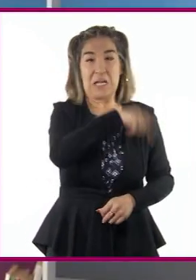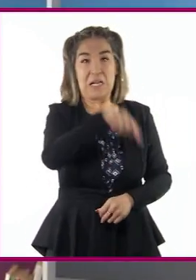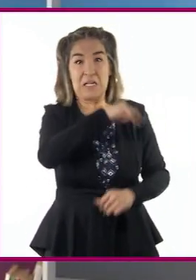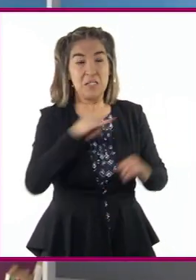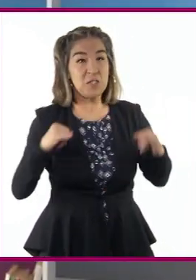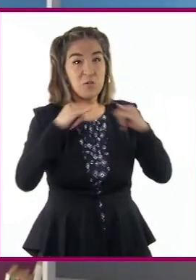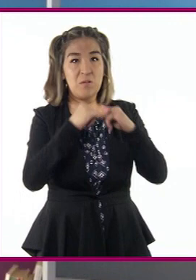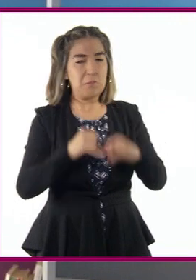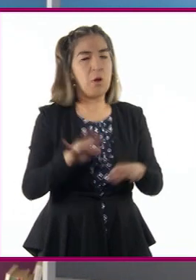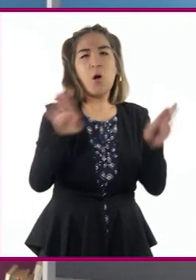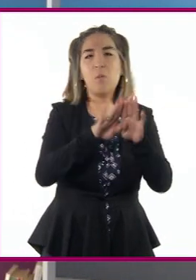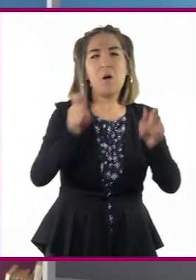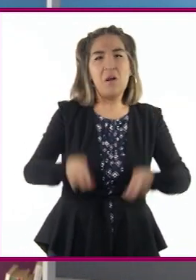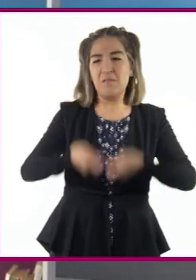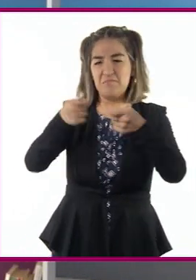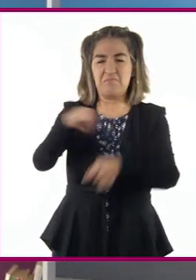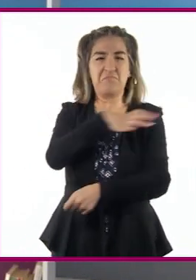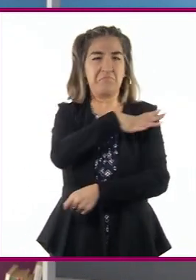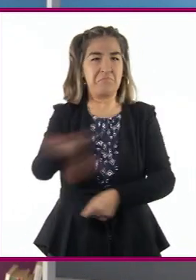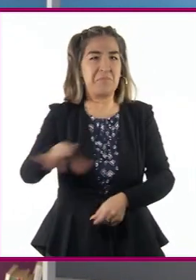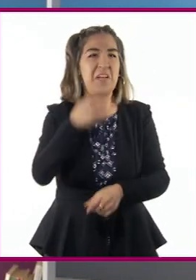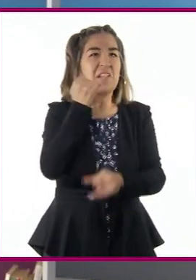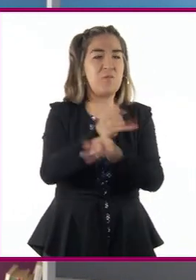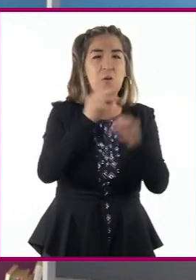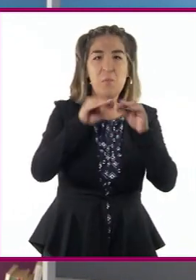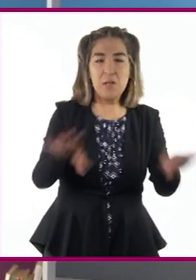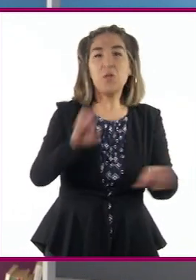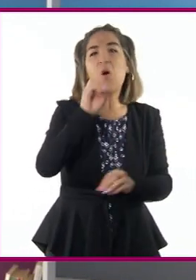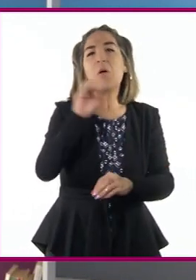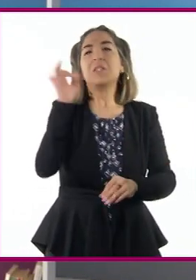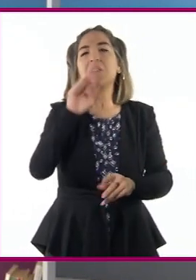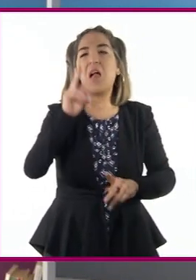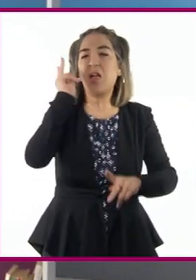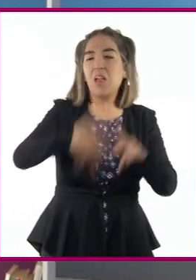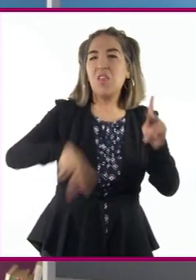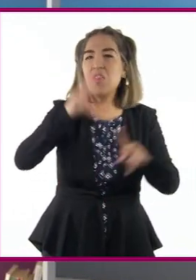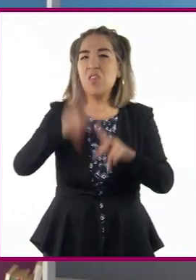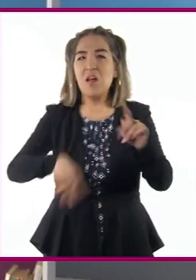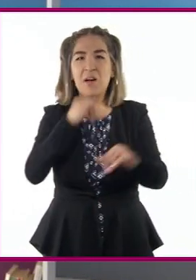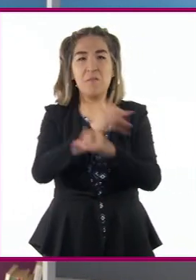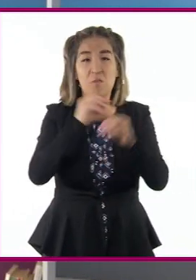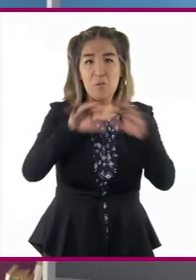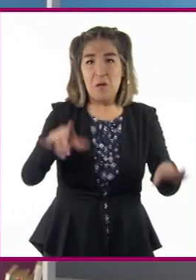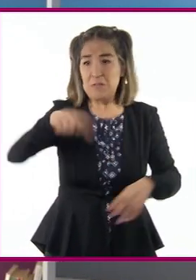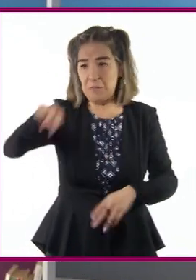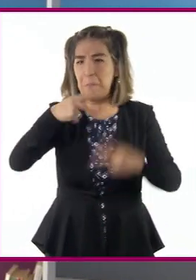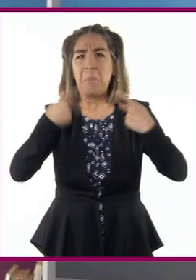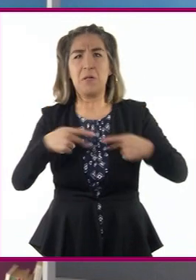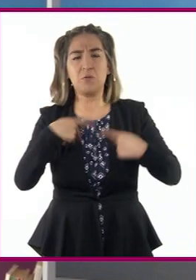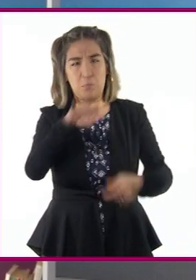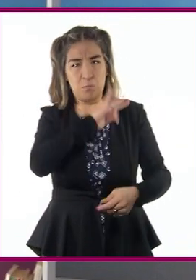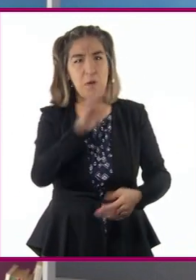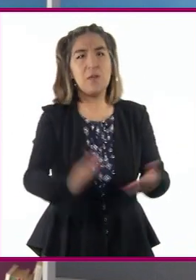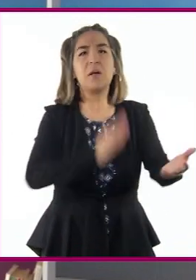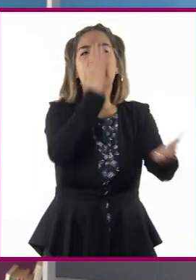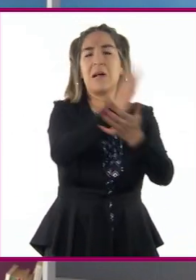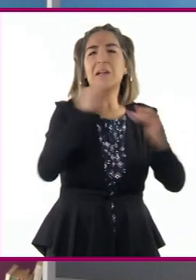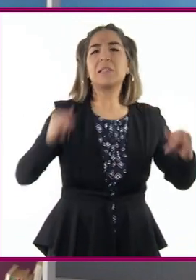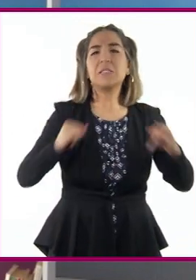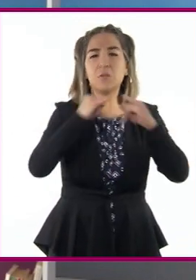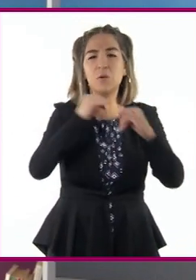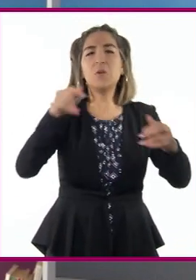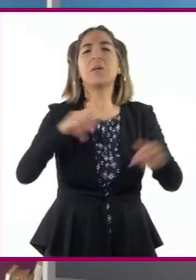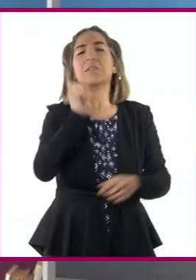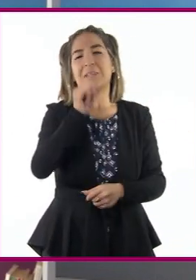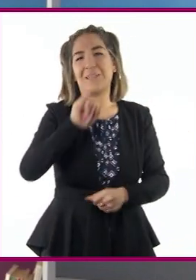no entrega la información solicitada o lo hace de manera parcial, la ciudadanía puede acudir al Instituto Nacional